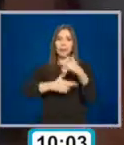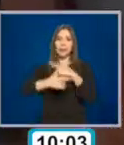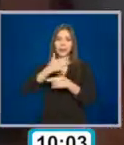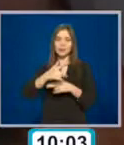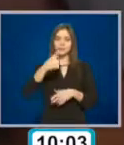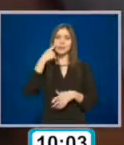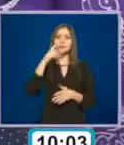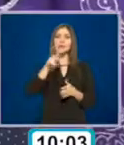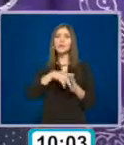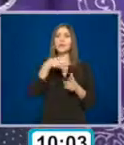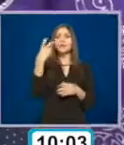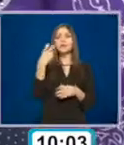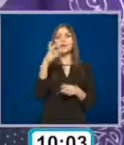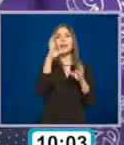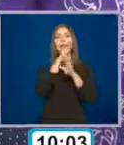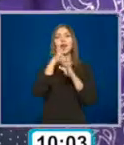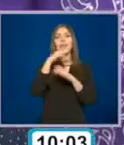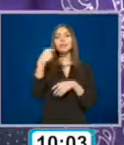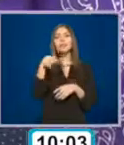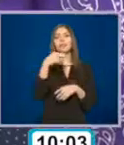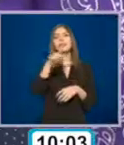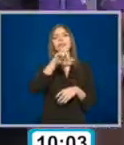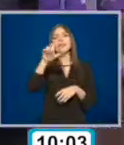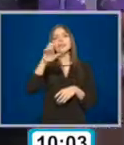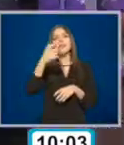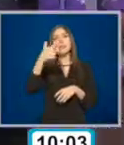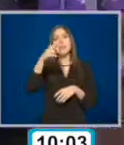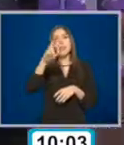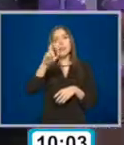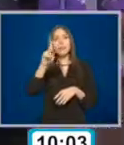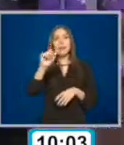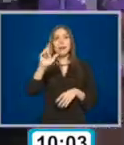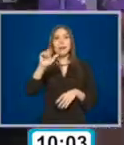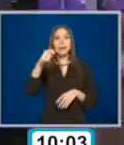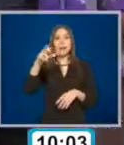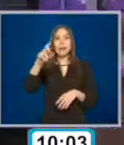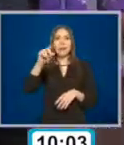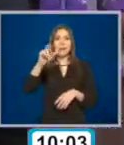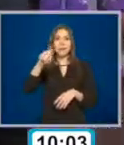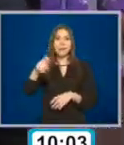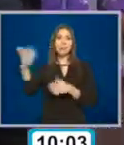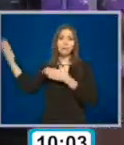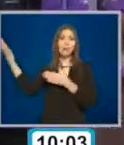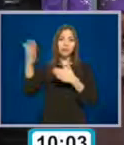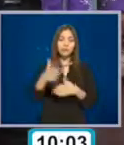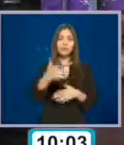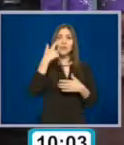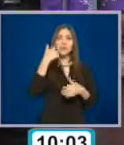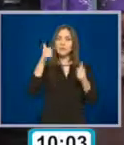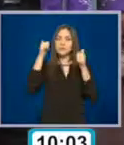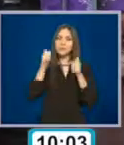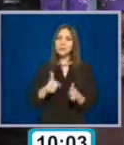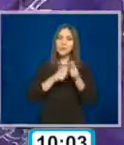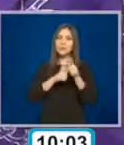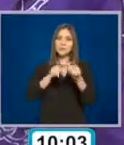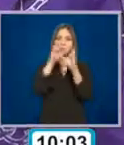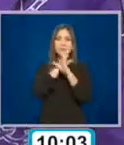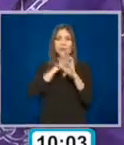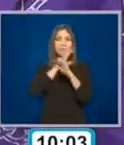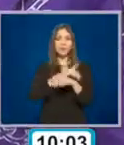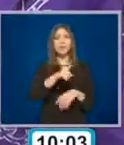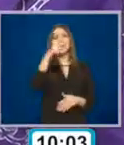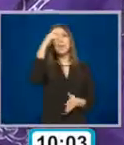quedarme. ¿Ha sido difícil tu regreso a la música dentro del regional mexicano? Cuéntame. Dinos la neta, la verdad. ¿Qué te cuento? Sí, yo creo que de mujer es